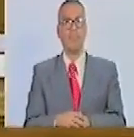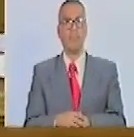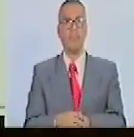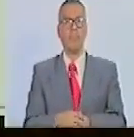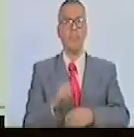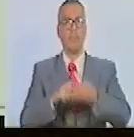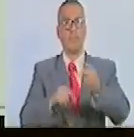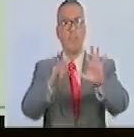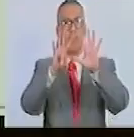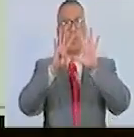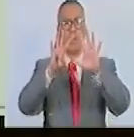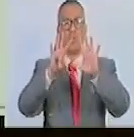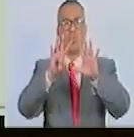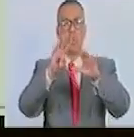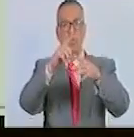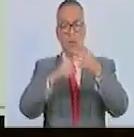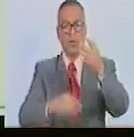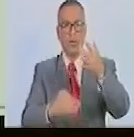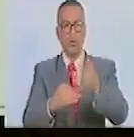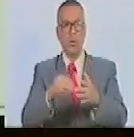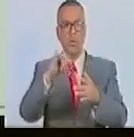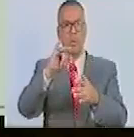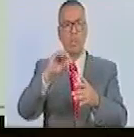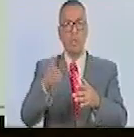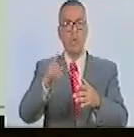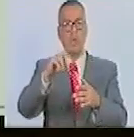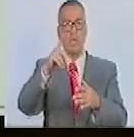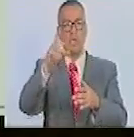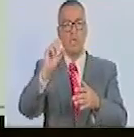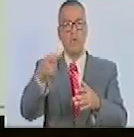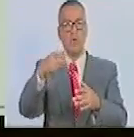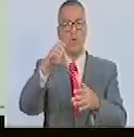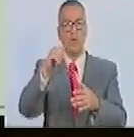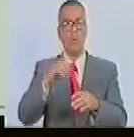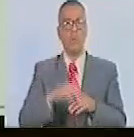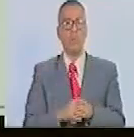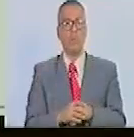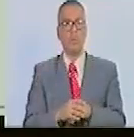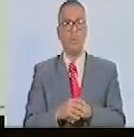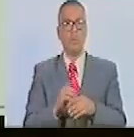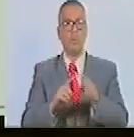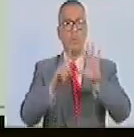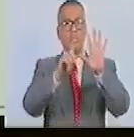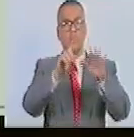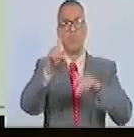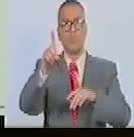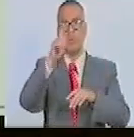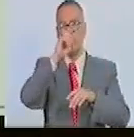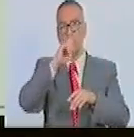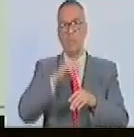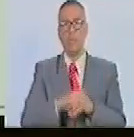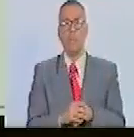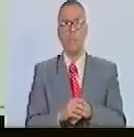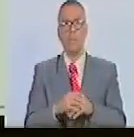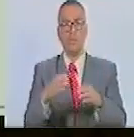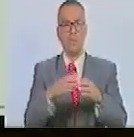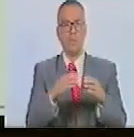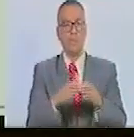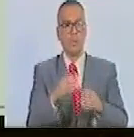El noveno es el ciudadano Hidalgo Machado Guillermo José, de 61 años de edad,